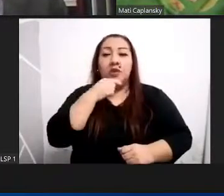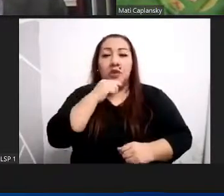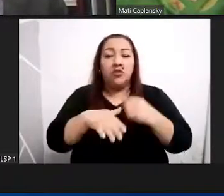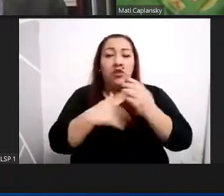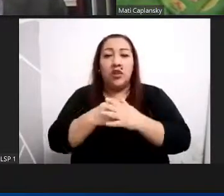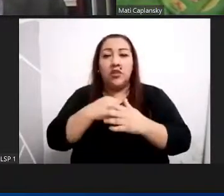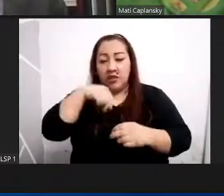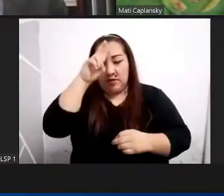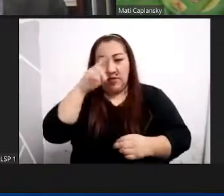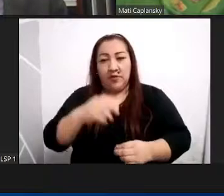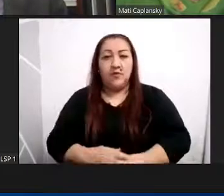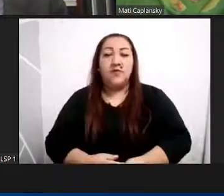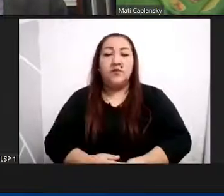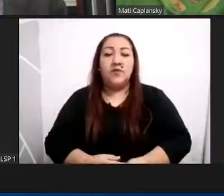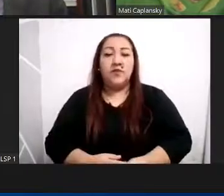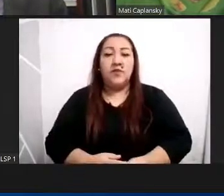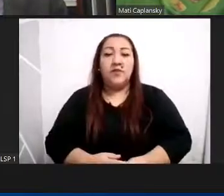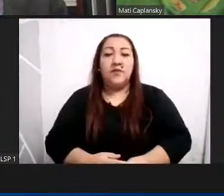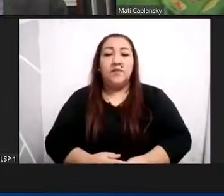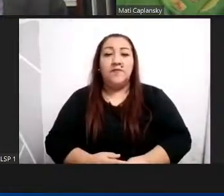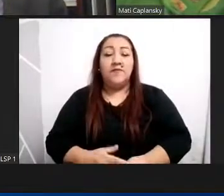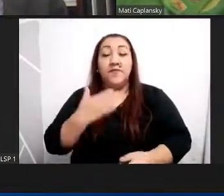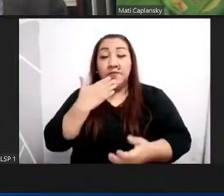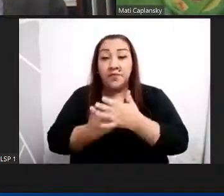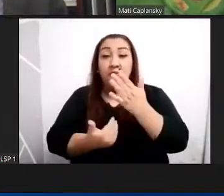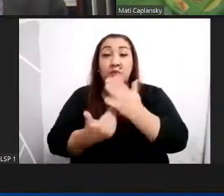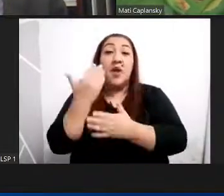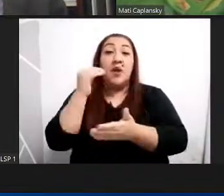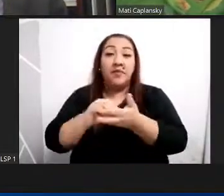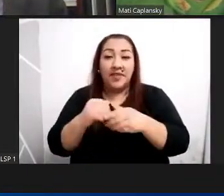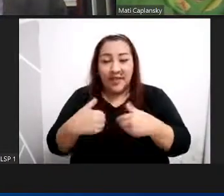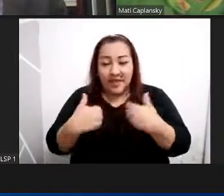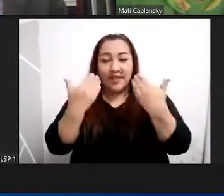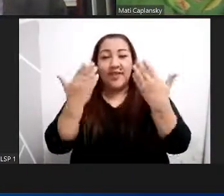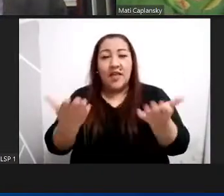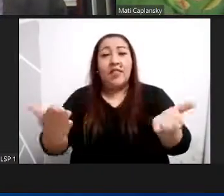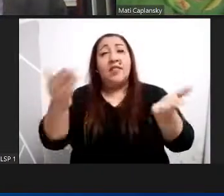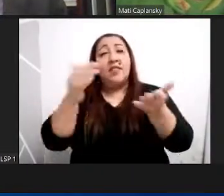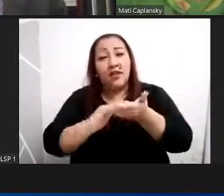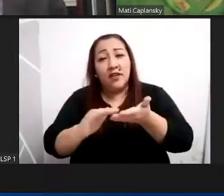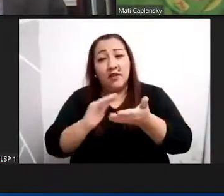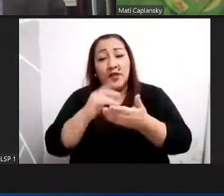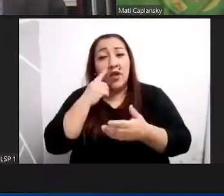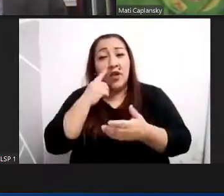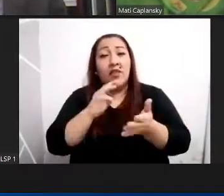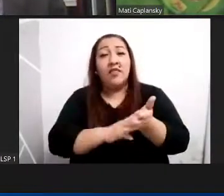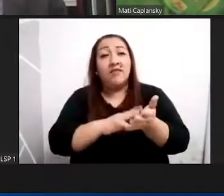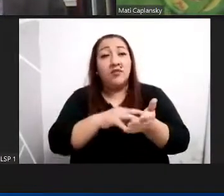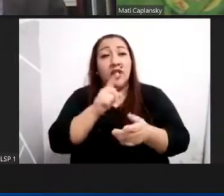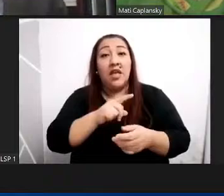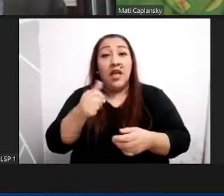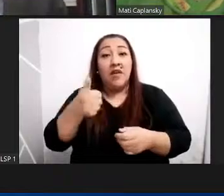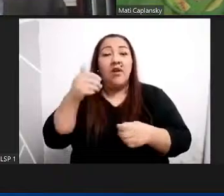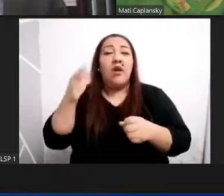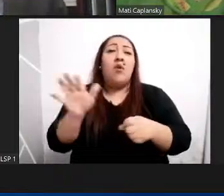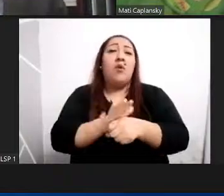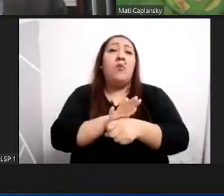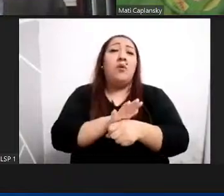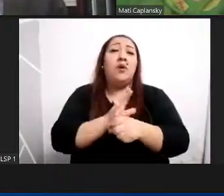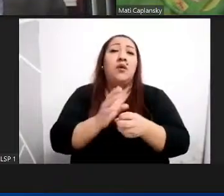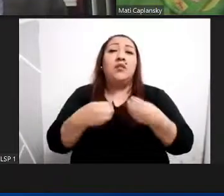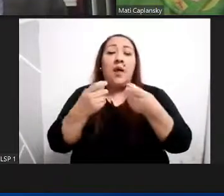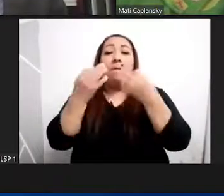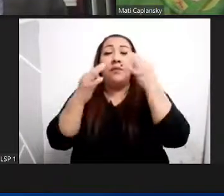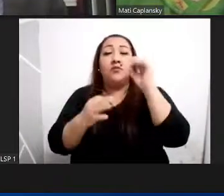agradezco nuevamente y les expreso las disculpas del defensor. Lamentablemente hoy día él ha tenido que sustentar el presupuesto ante